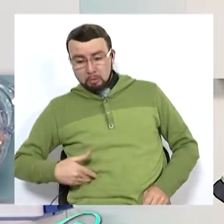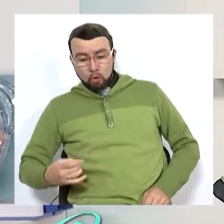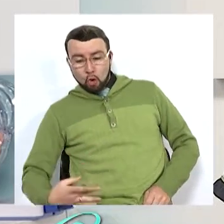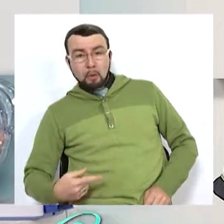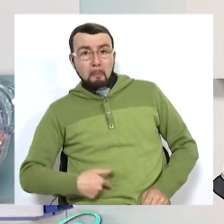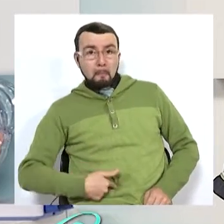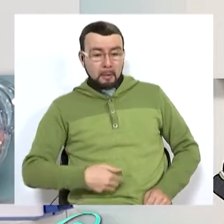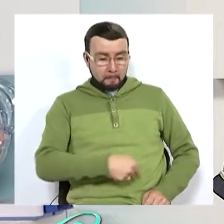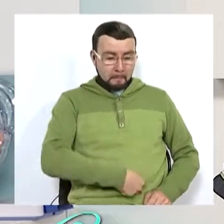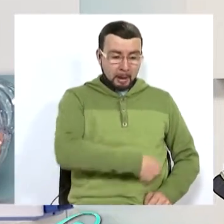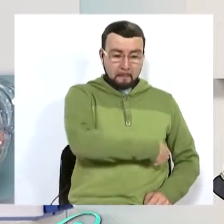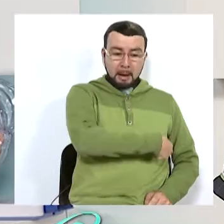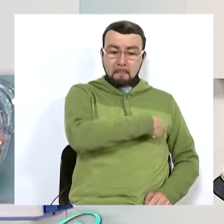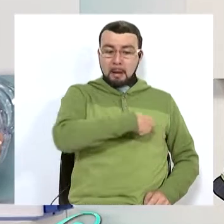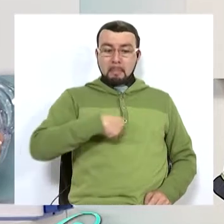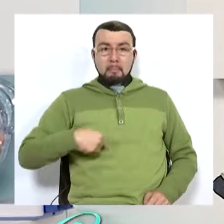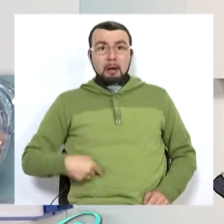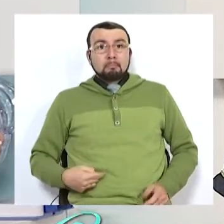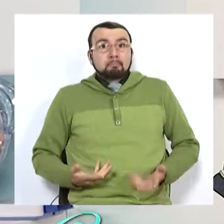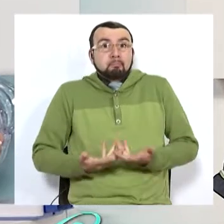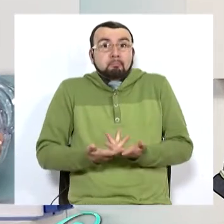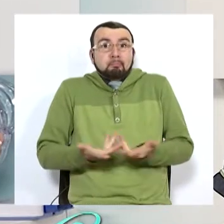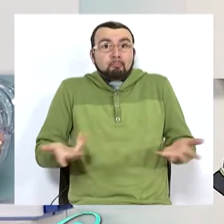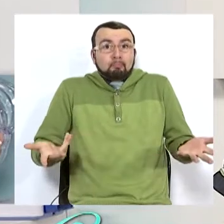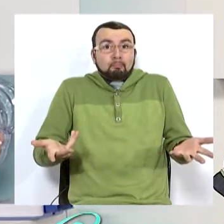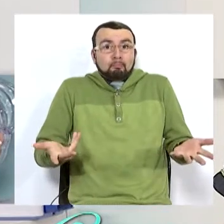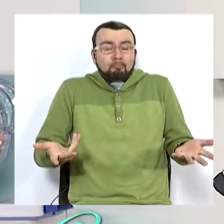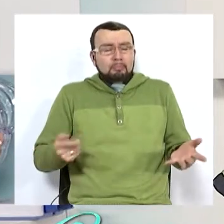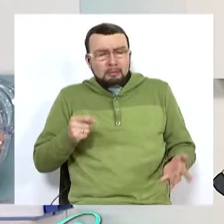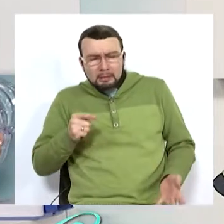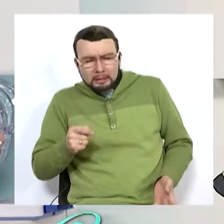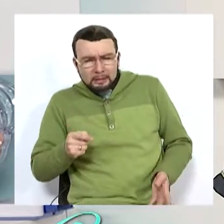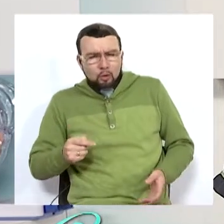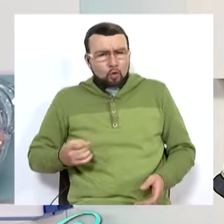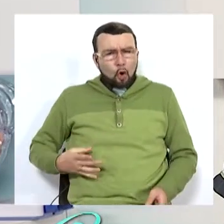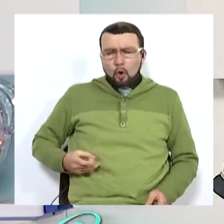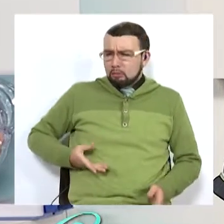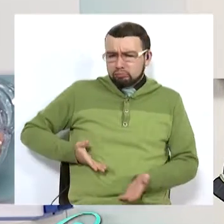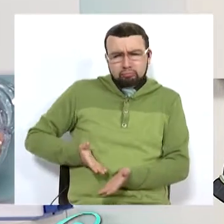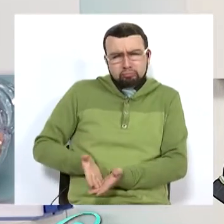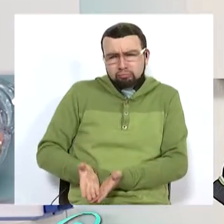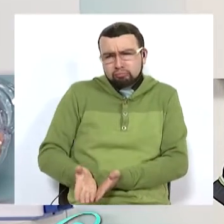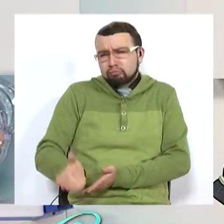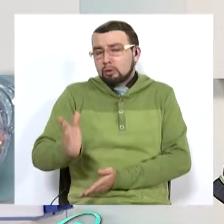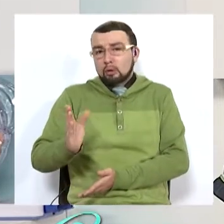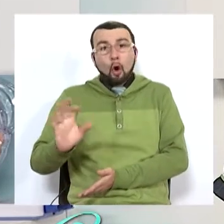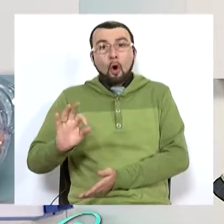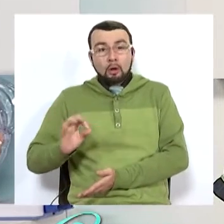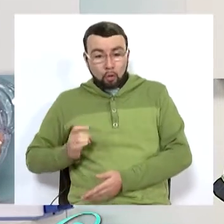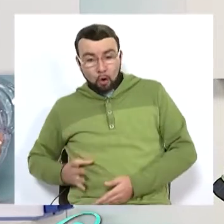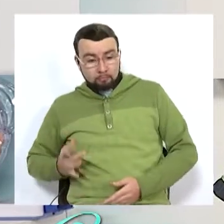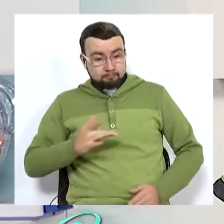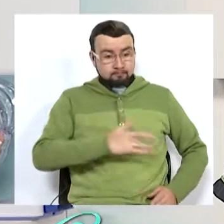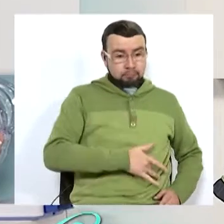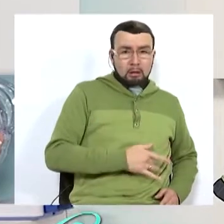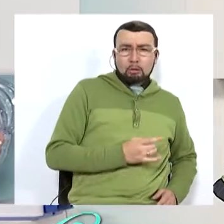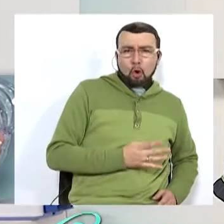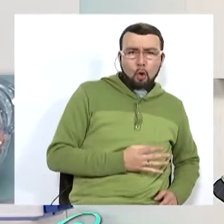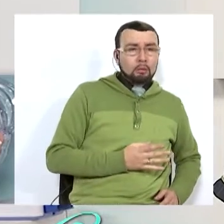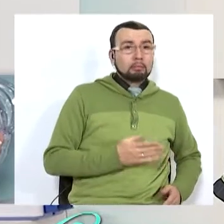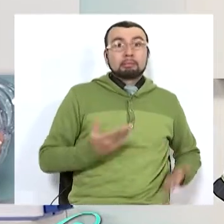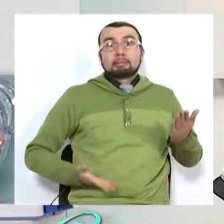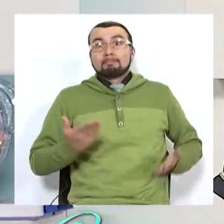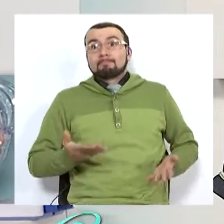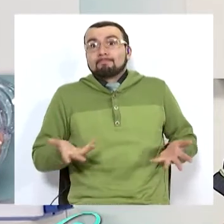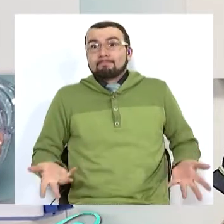estar hablando de un órgano o de otro, y pueden concentrarse el dolor y cambiar de sitio dependiendo de